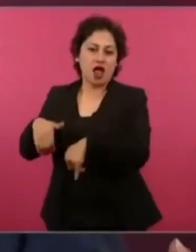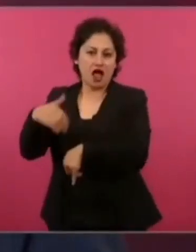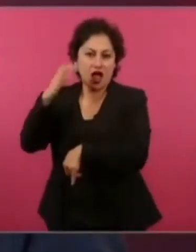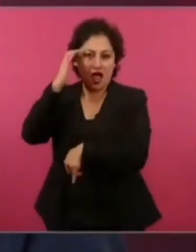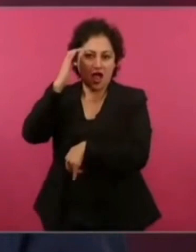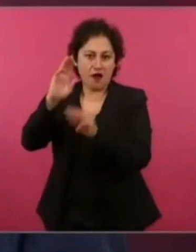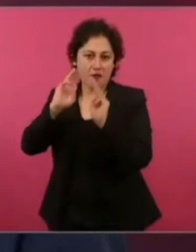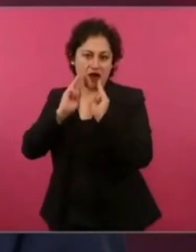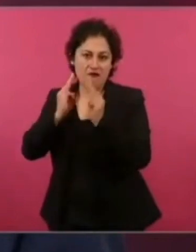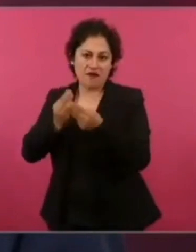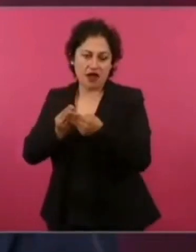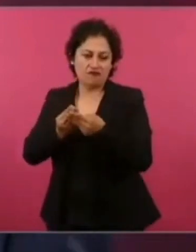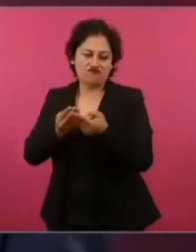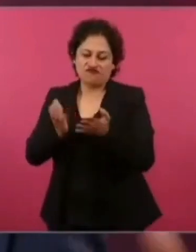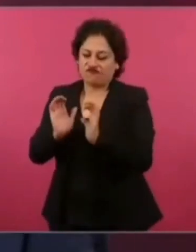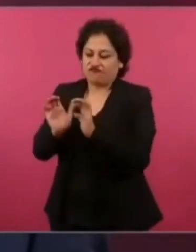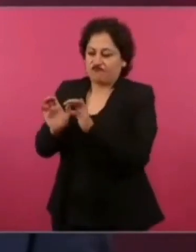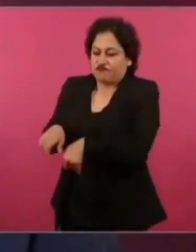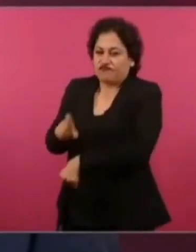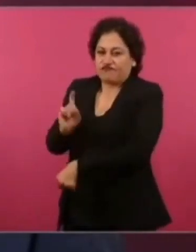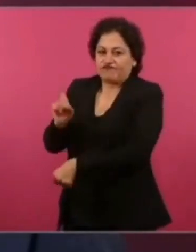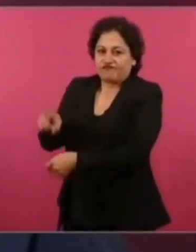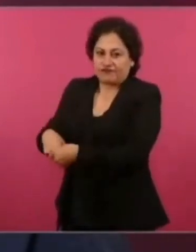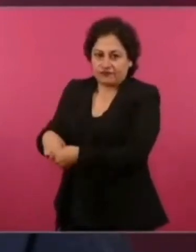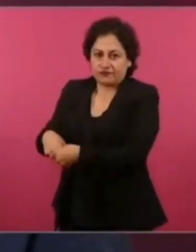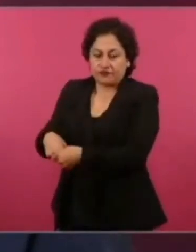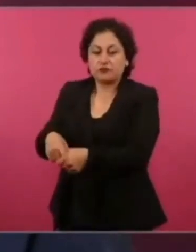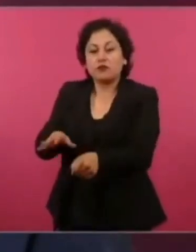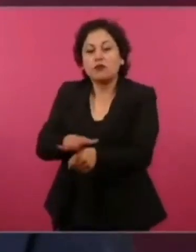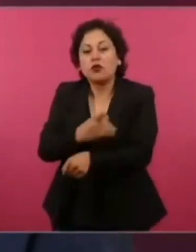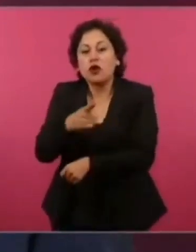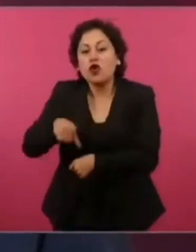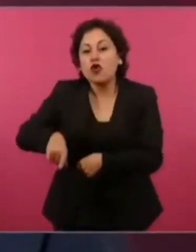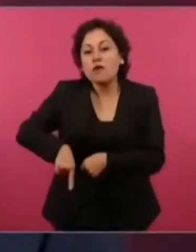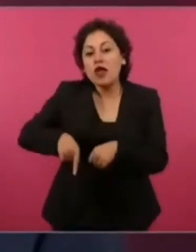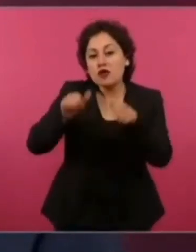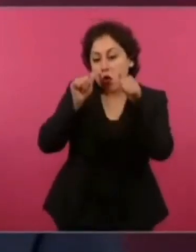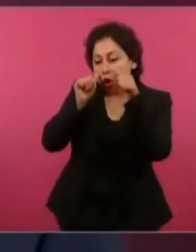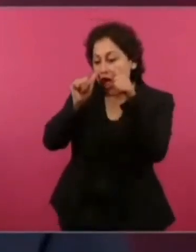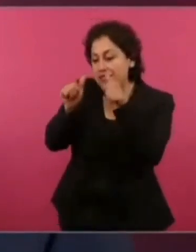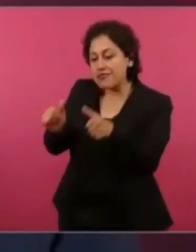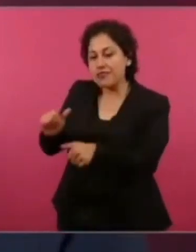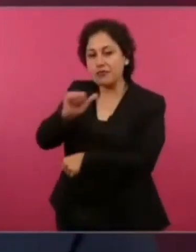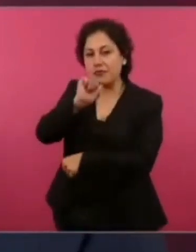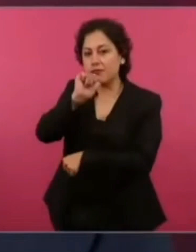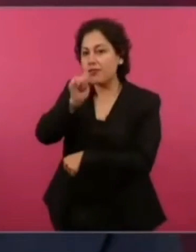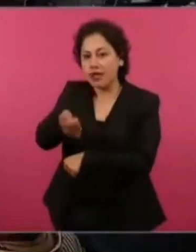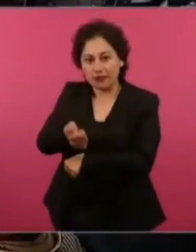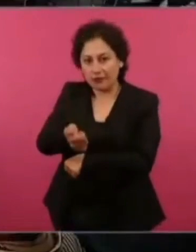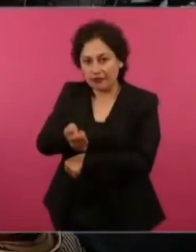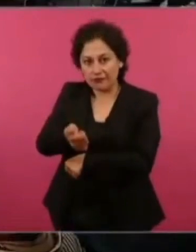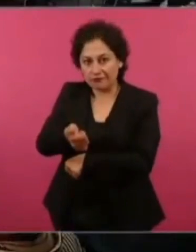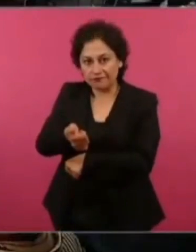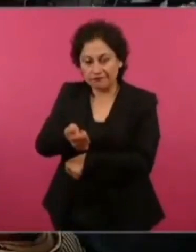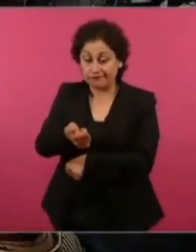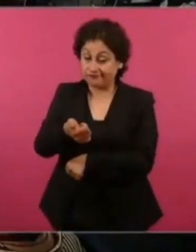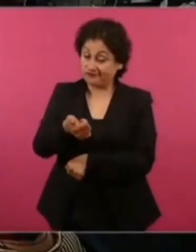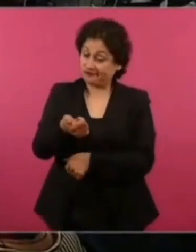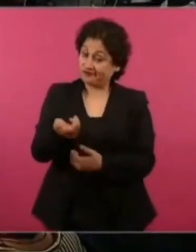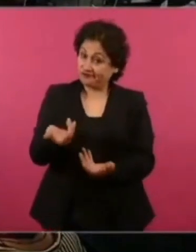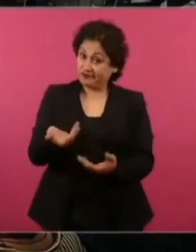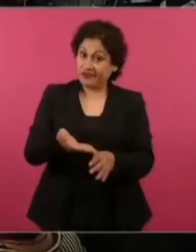al pueblo, ni mucho menos a los jóvenes. Lo único que